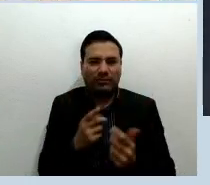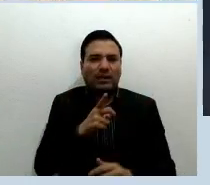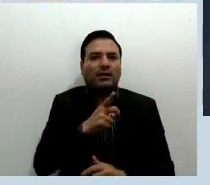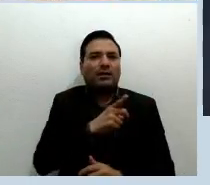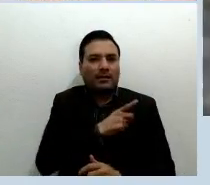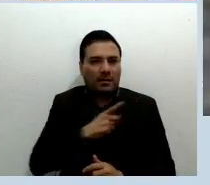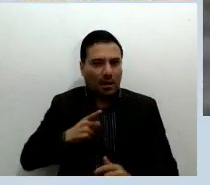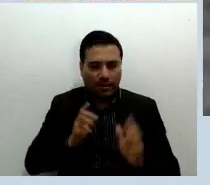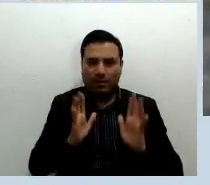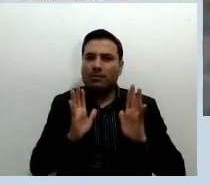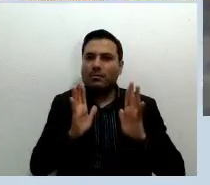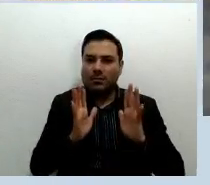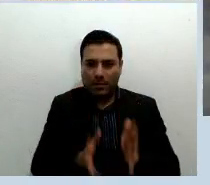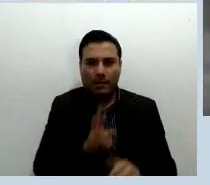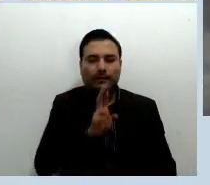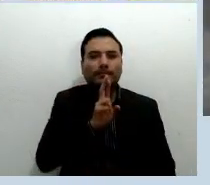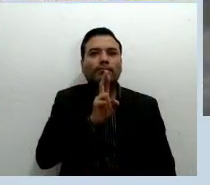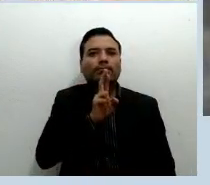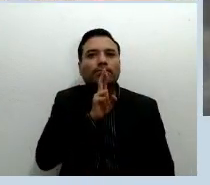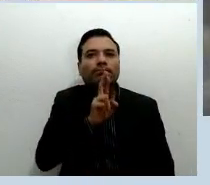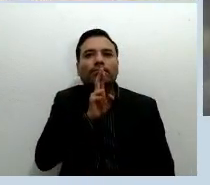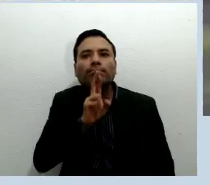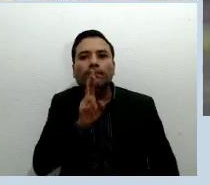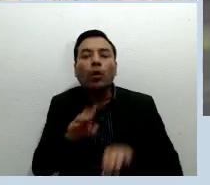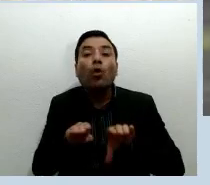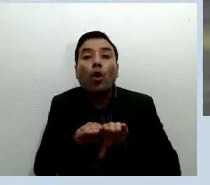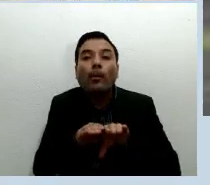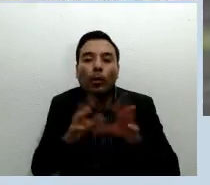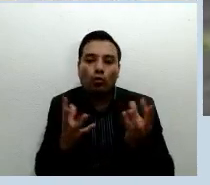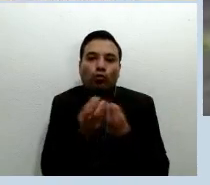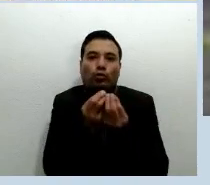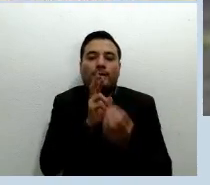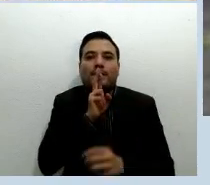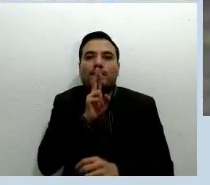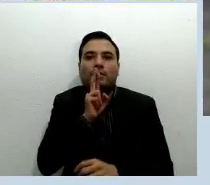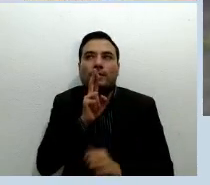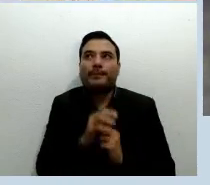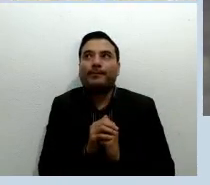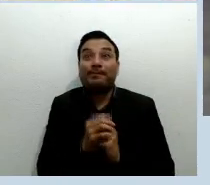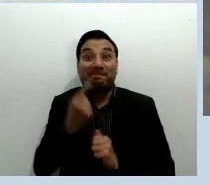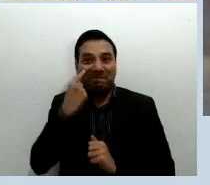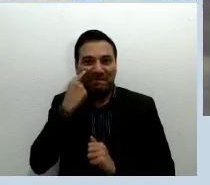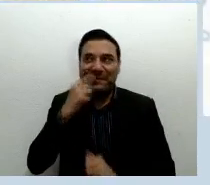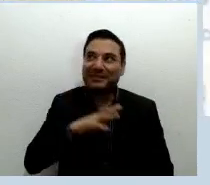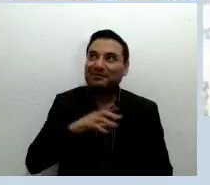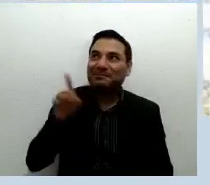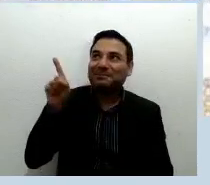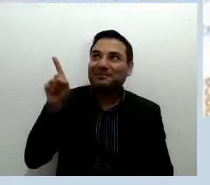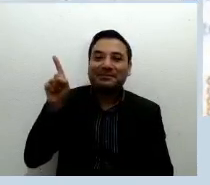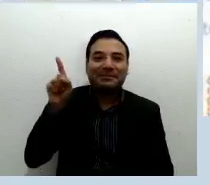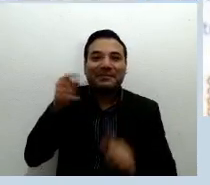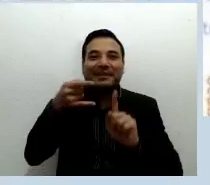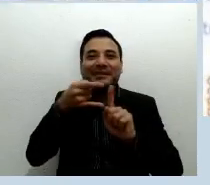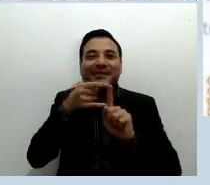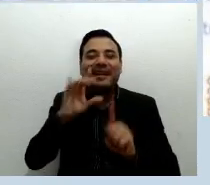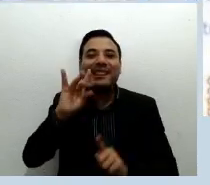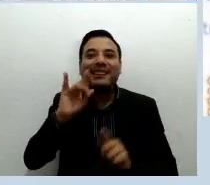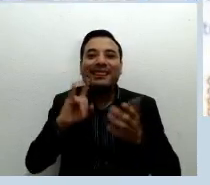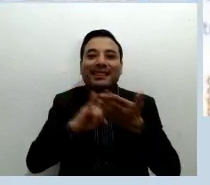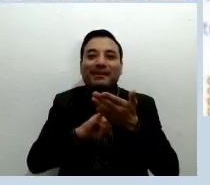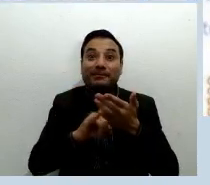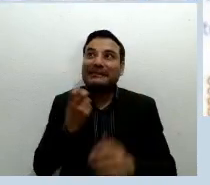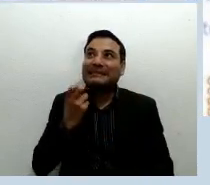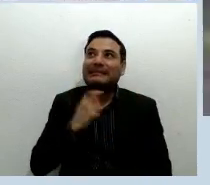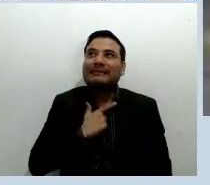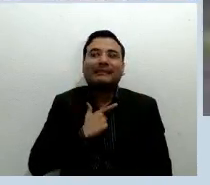responder en comunidad esas preguntas y miren Bueno tengo los post deito y este me encanta porque